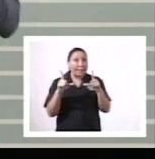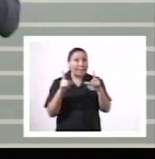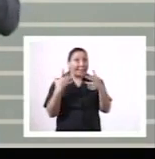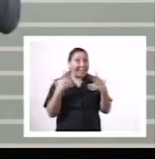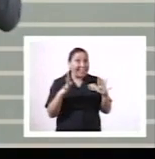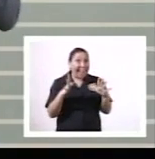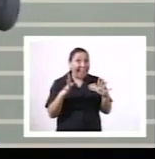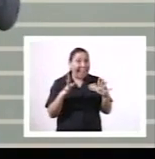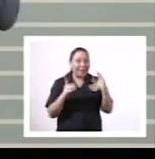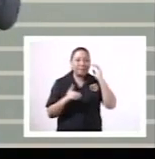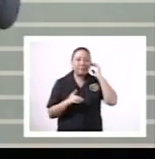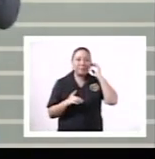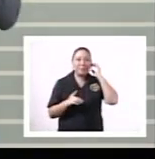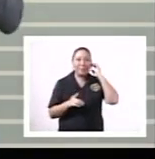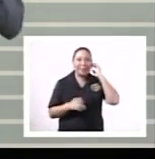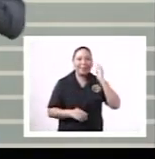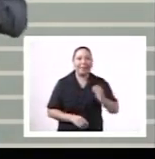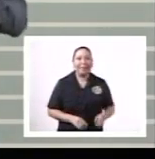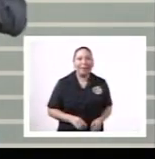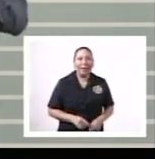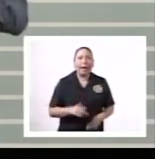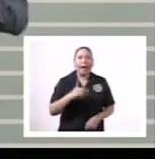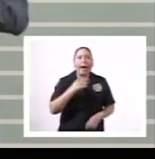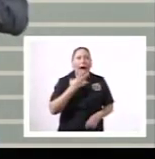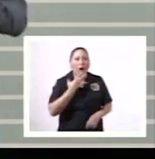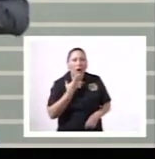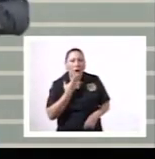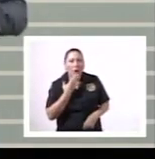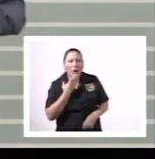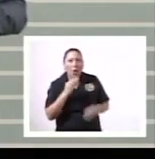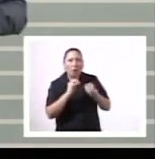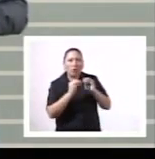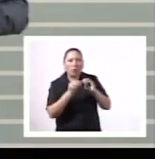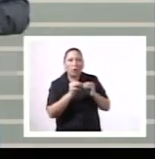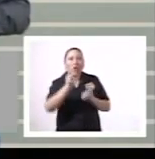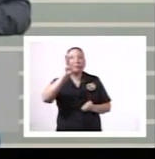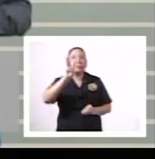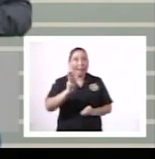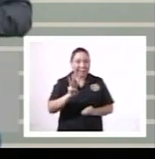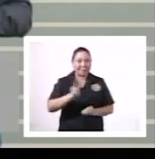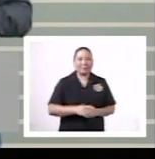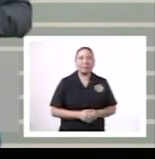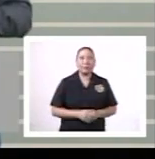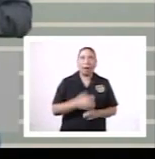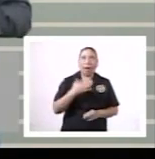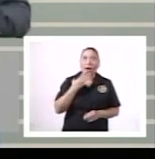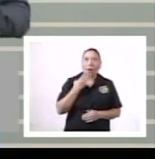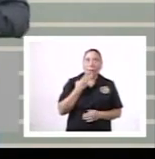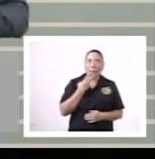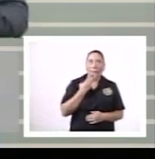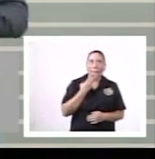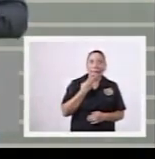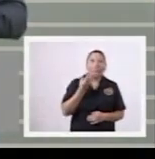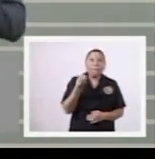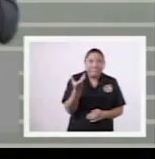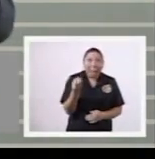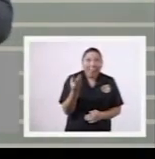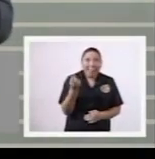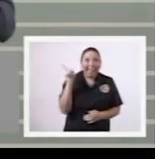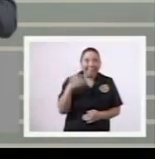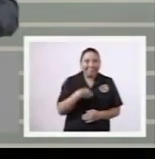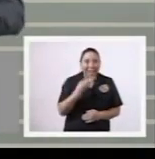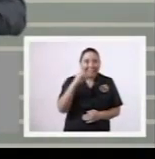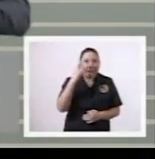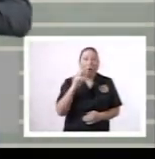preparada. ¿Y qué color es el número 3? Es color verde.